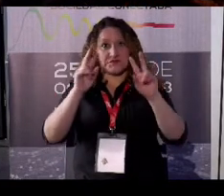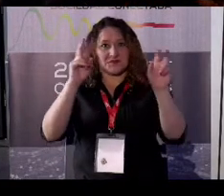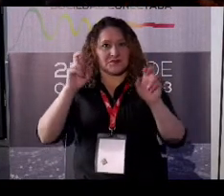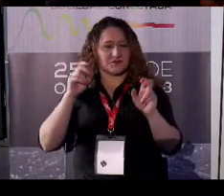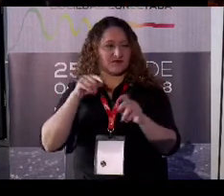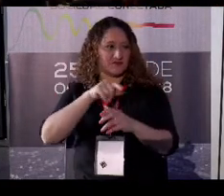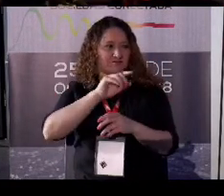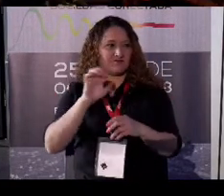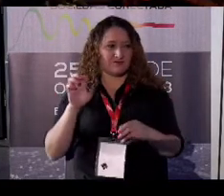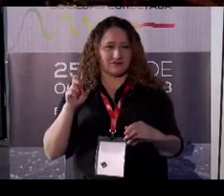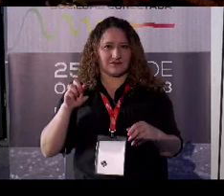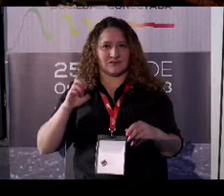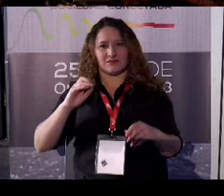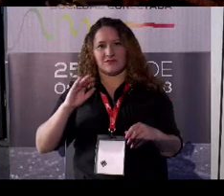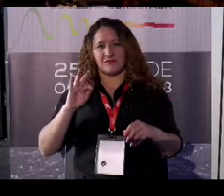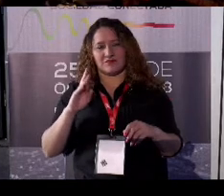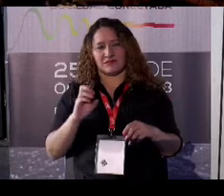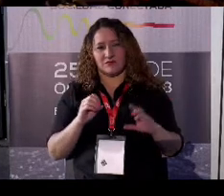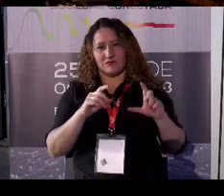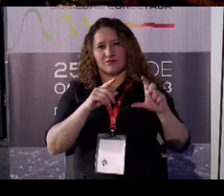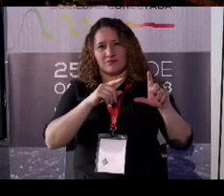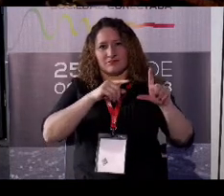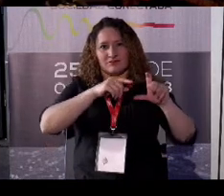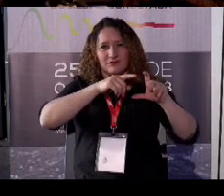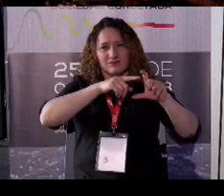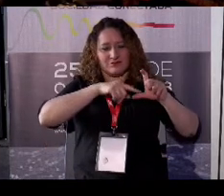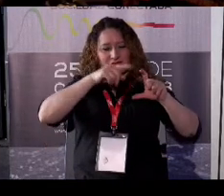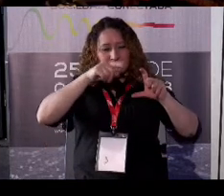le interesa que el espectro sea compartido. Y hay